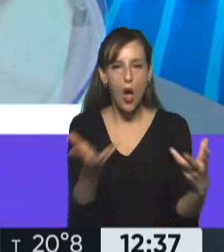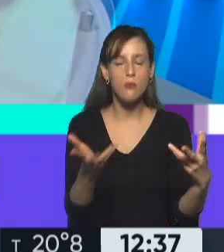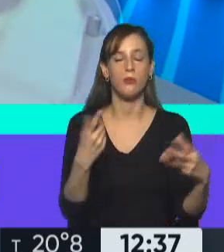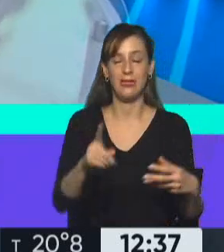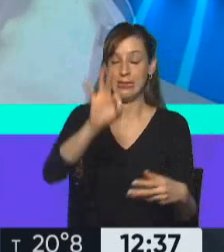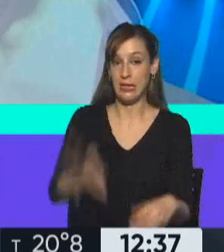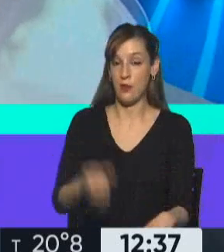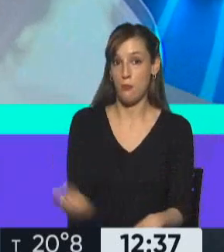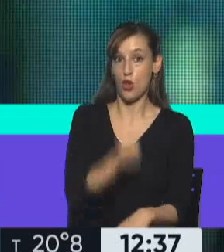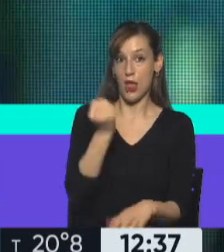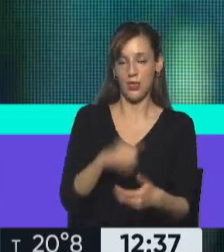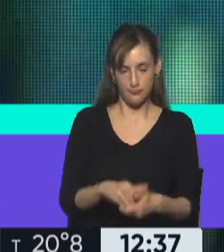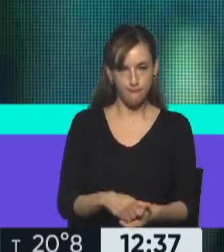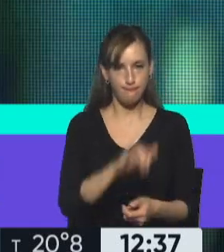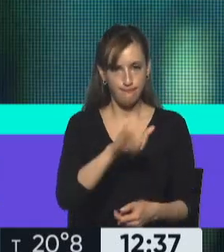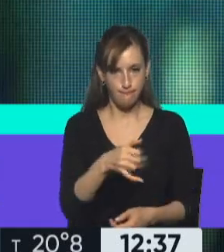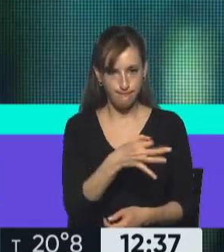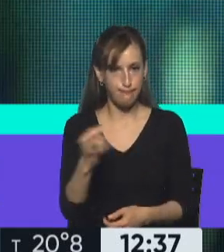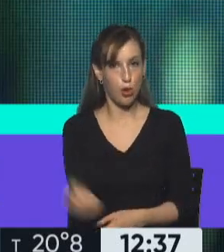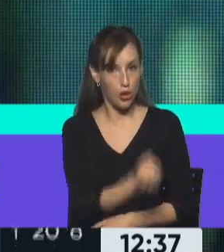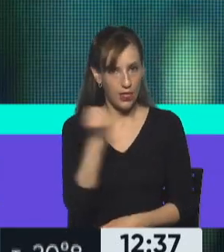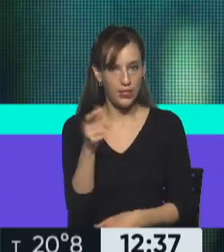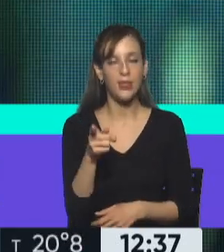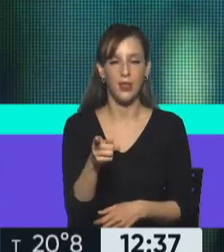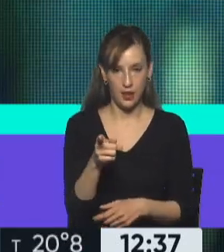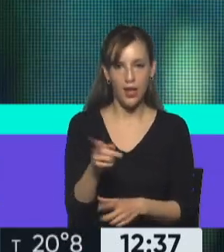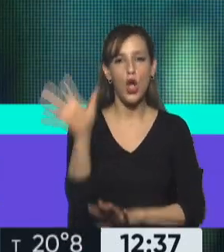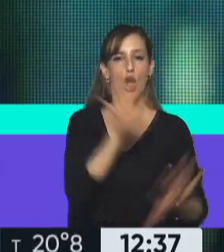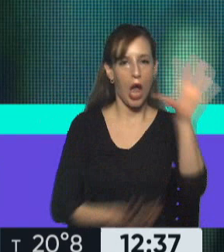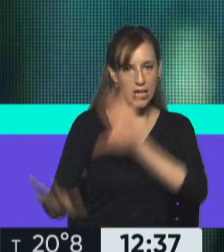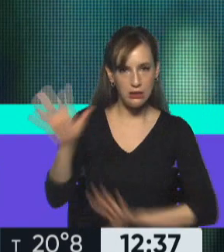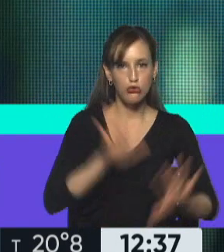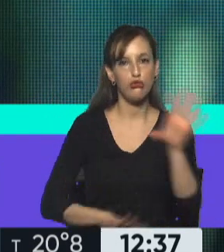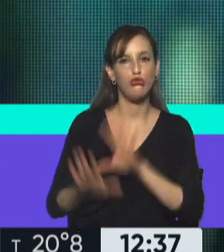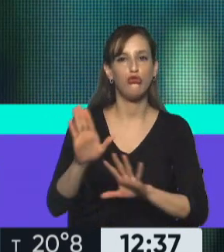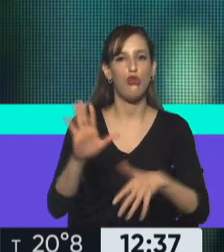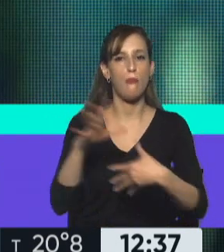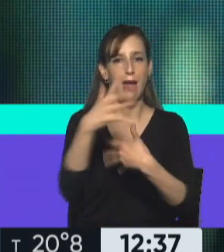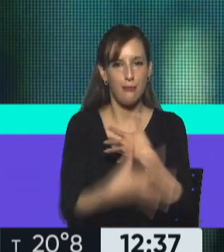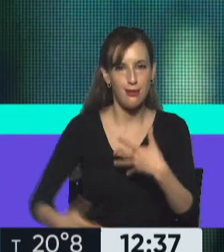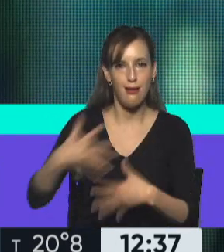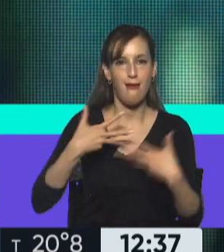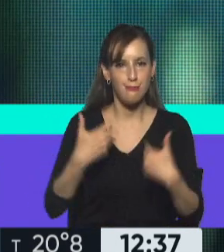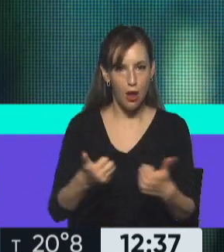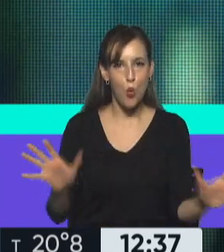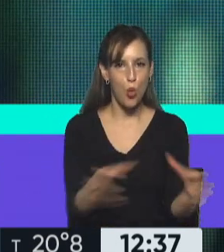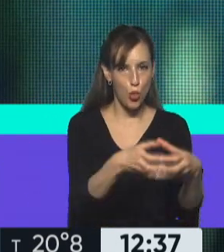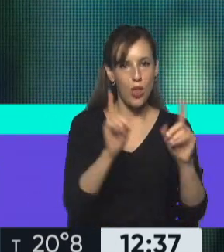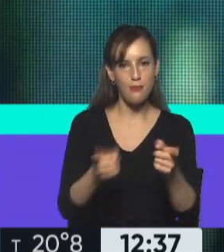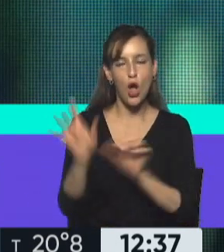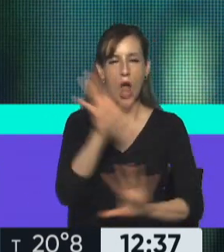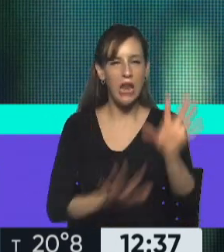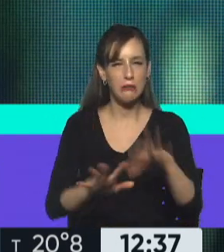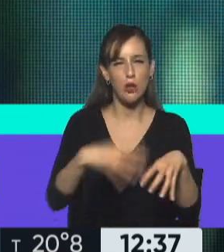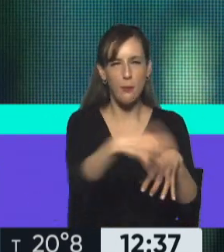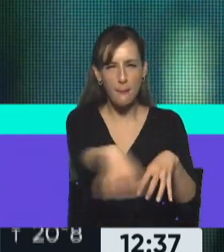importante así es bueno la organización panamericana de la salud las organizaciones no gubernamentales que